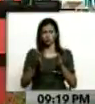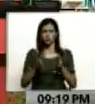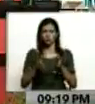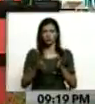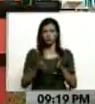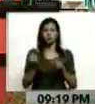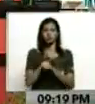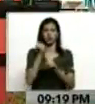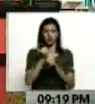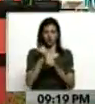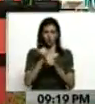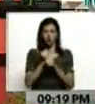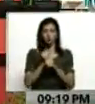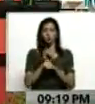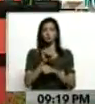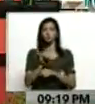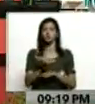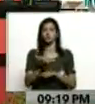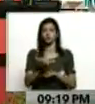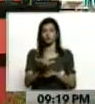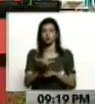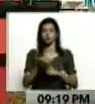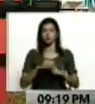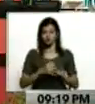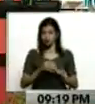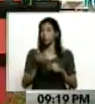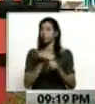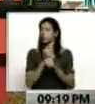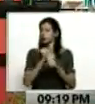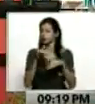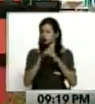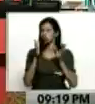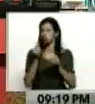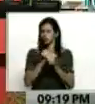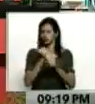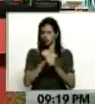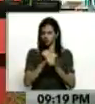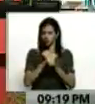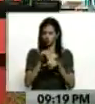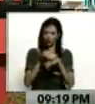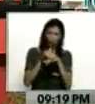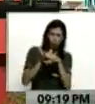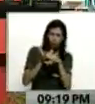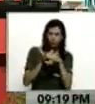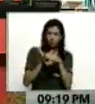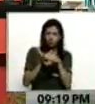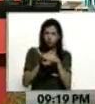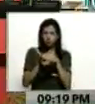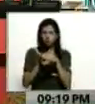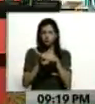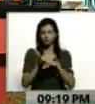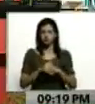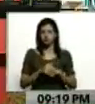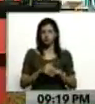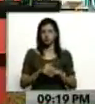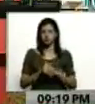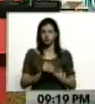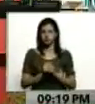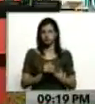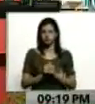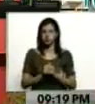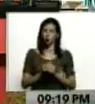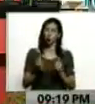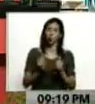ministro de trabajo y Ajá Disculpa compatriota bolivariano